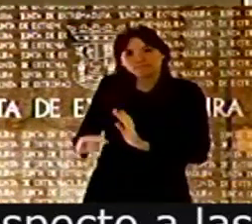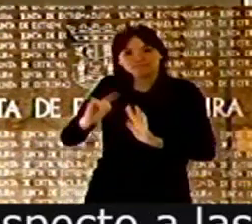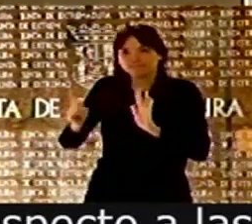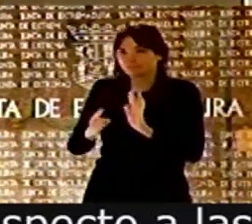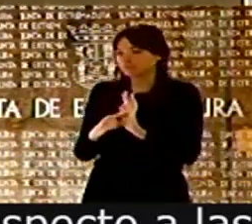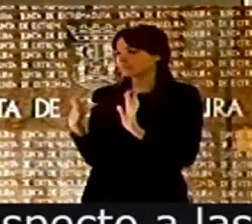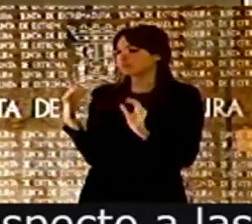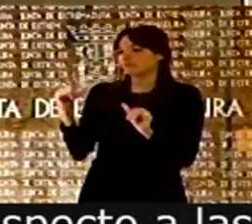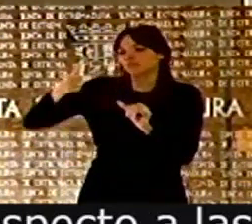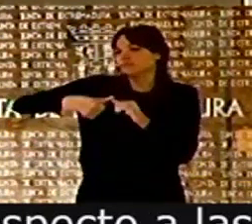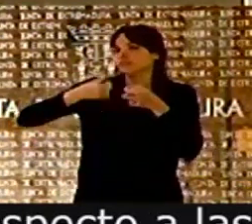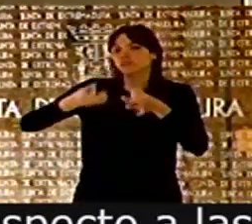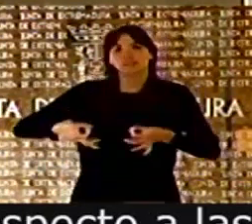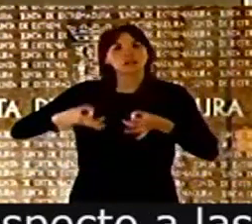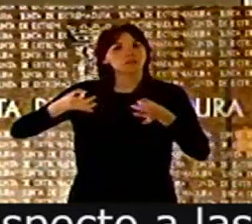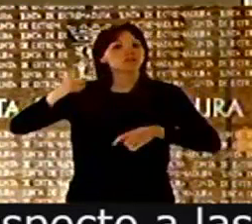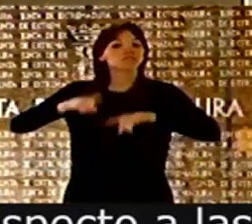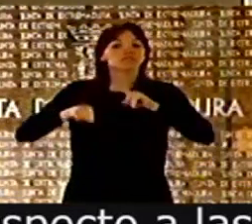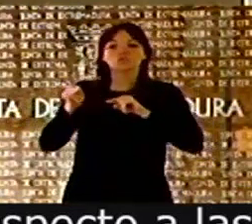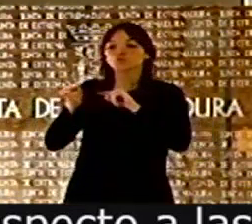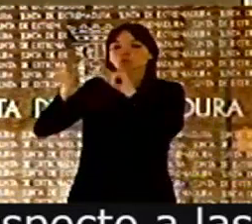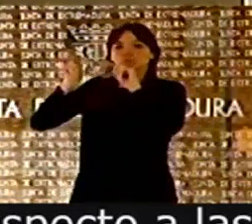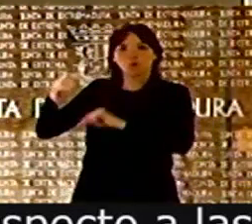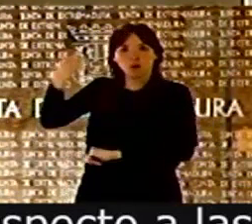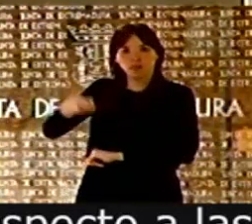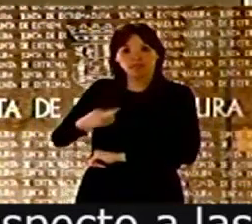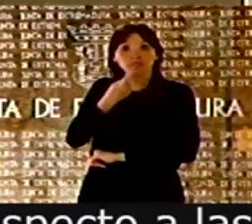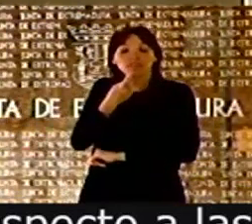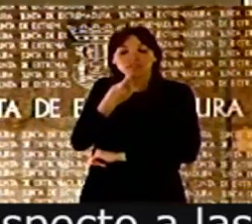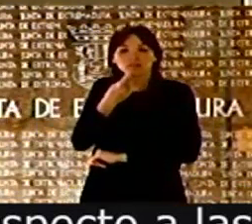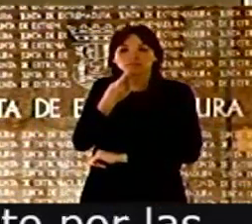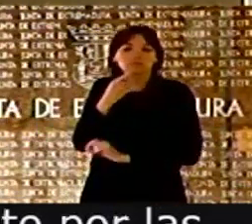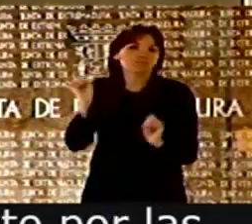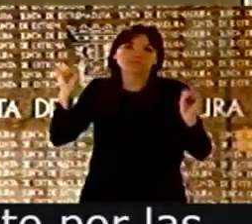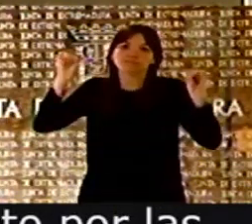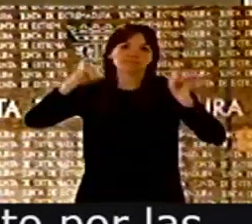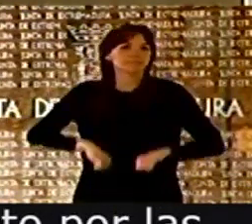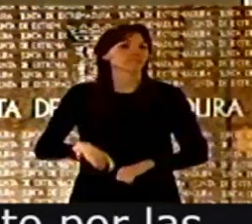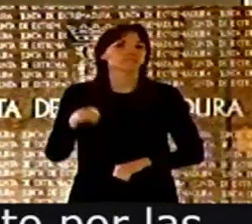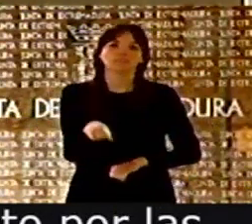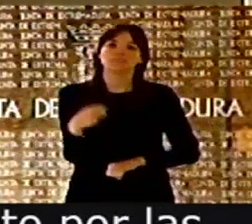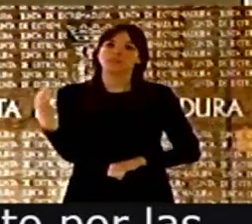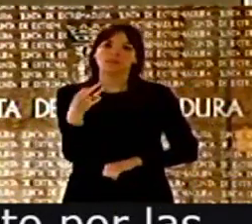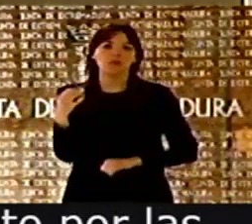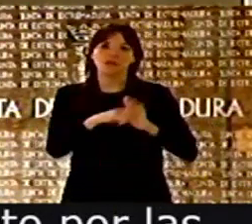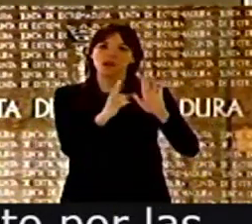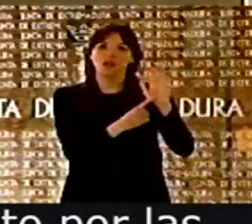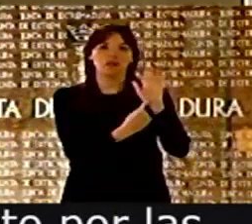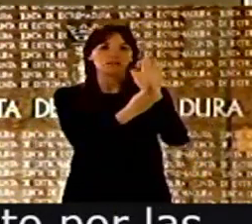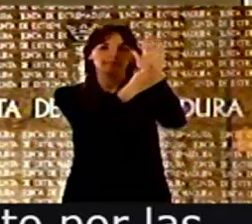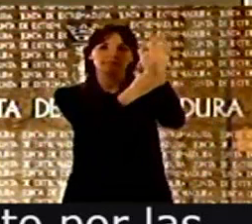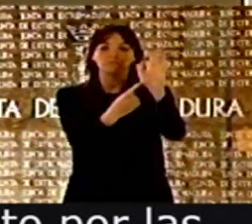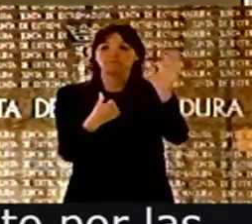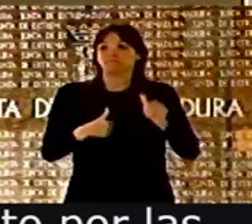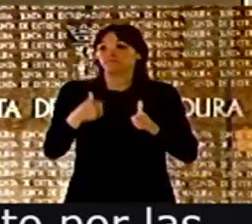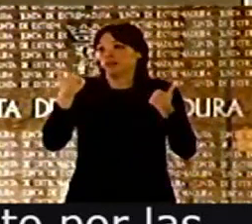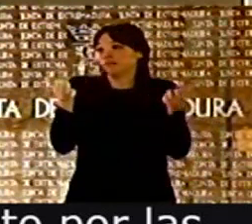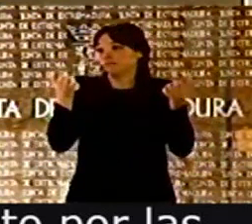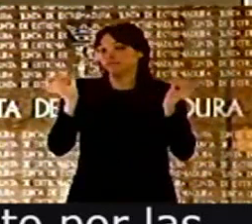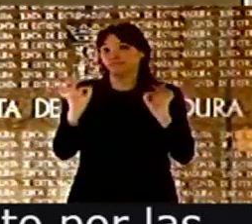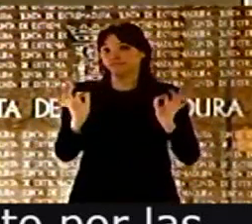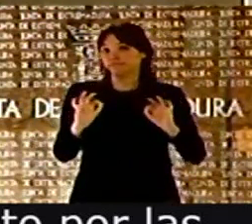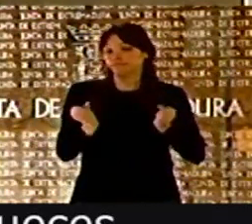tendré. Es decir, lo que los jueces deciden, lo deciden convencidos de que es lo que hay que hacer en aplicación de la ley. Por mi parte, nada más que